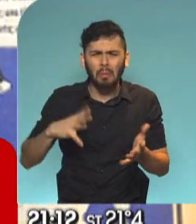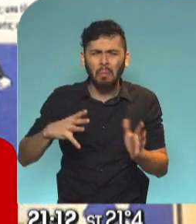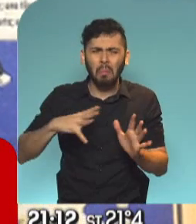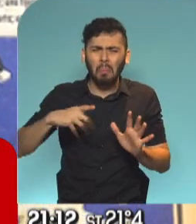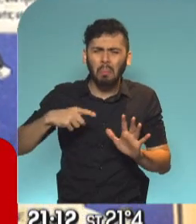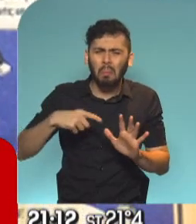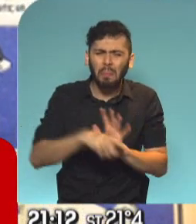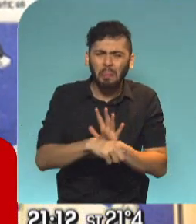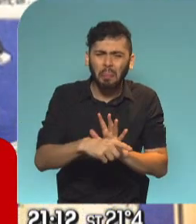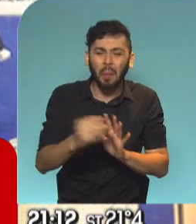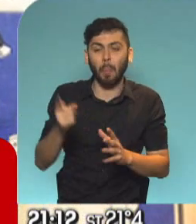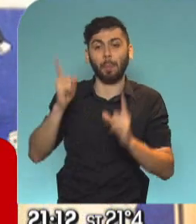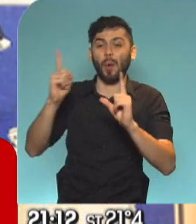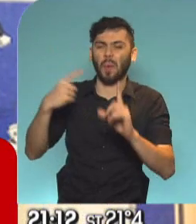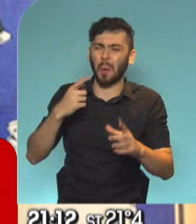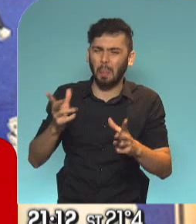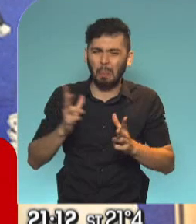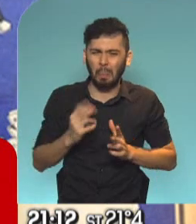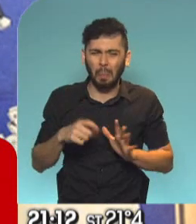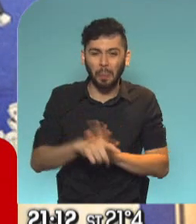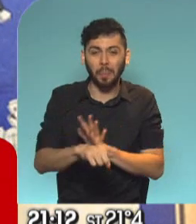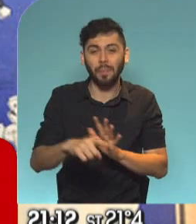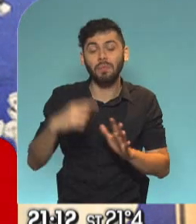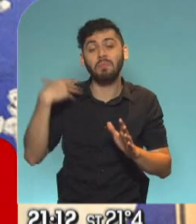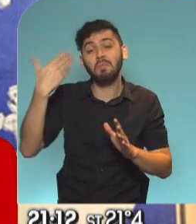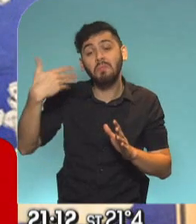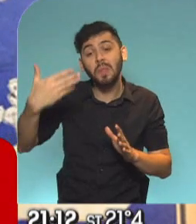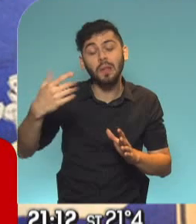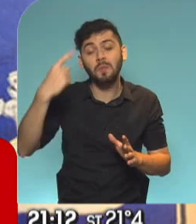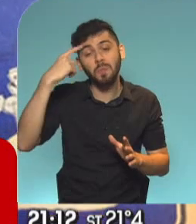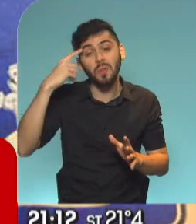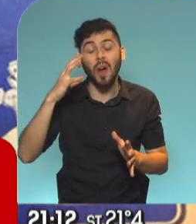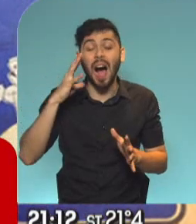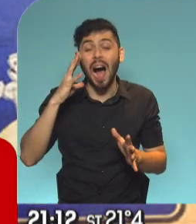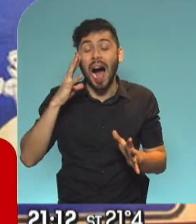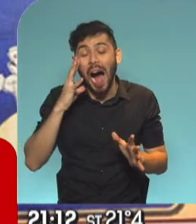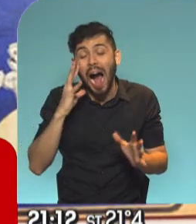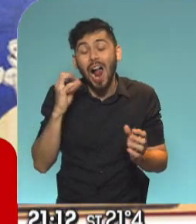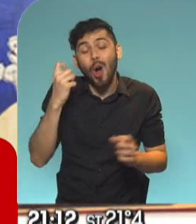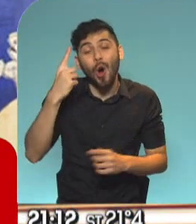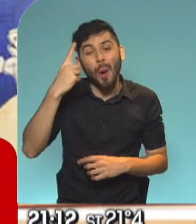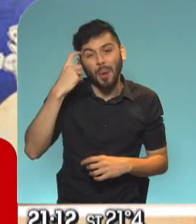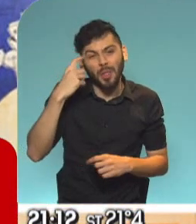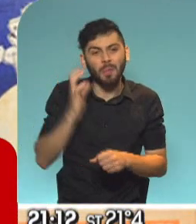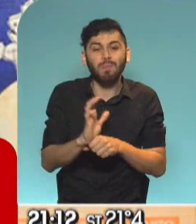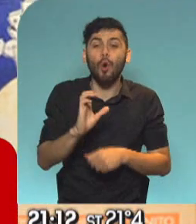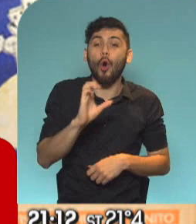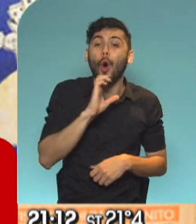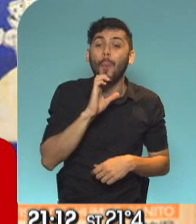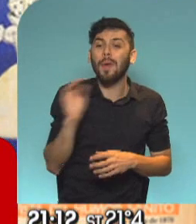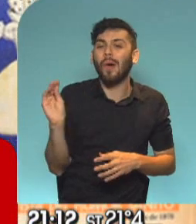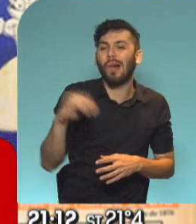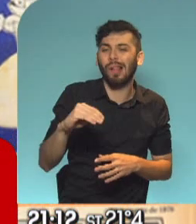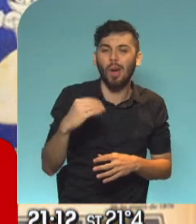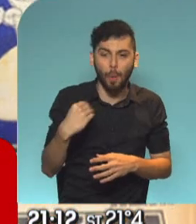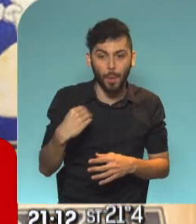maestro. Bueno, muchos años después creo haber encontrado un sentido, y es desde dónde hacer el humor. Y bueno, creo que Quino en